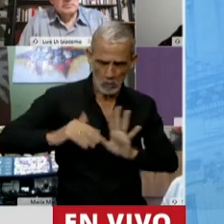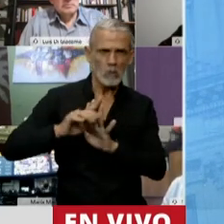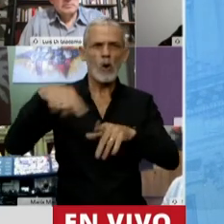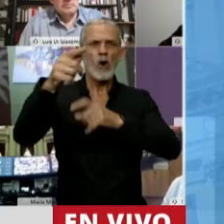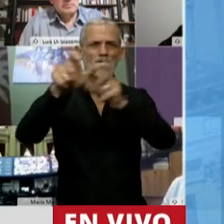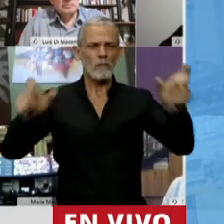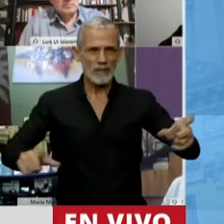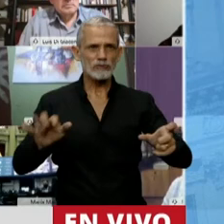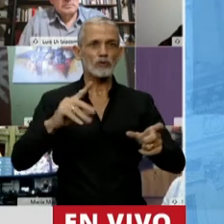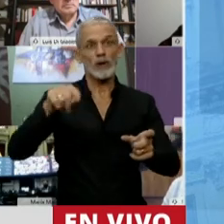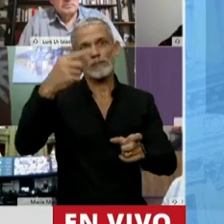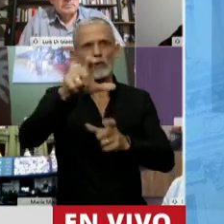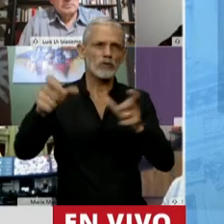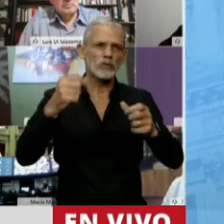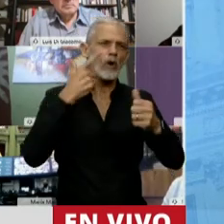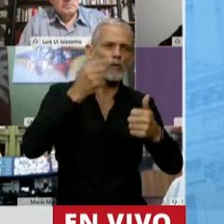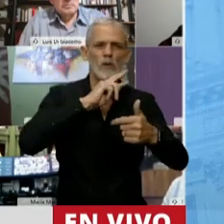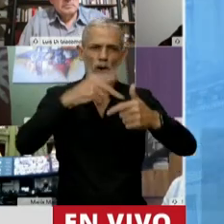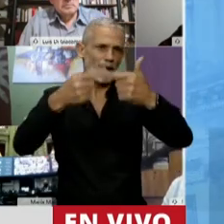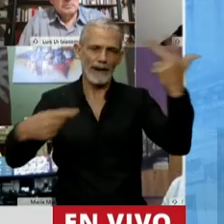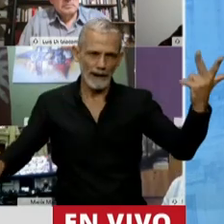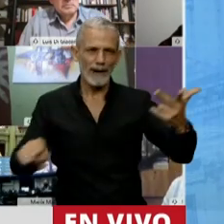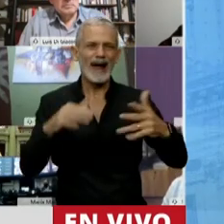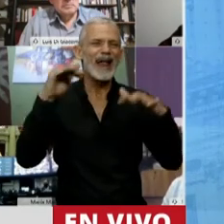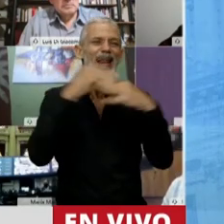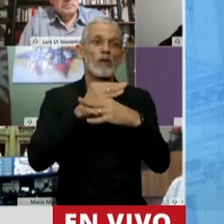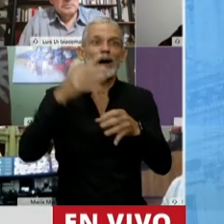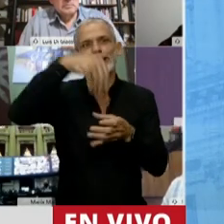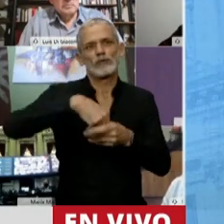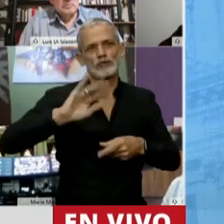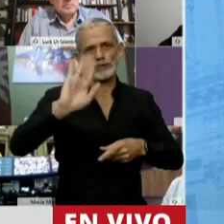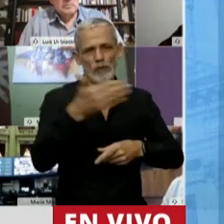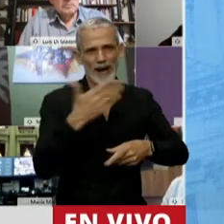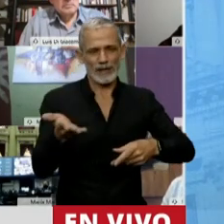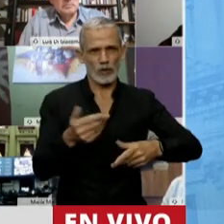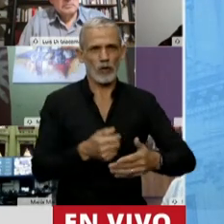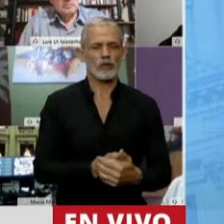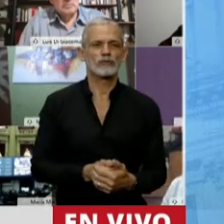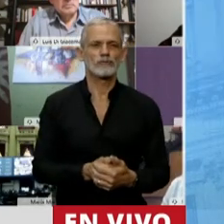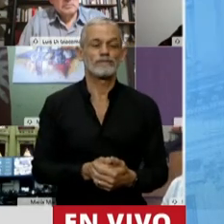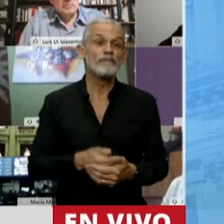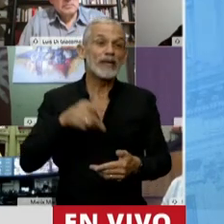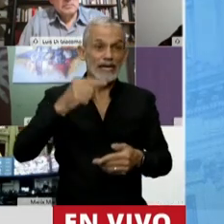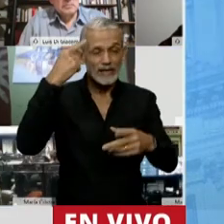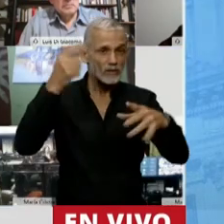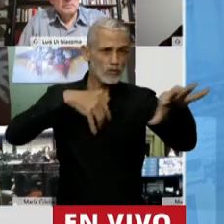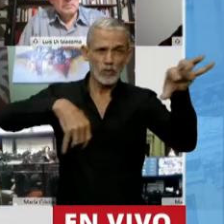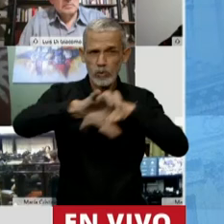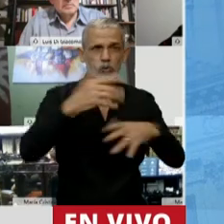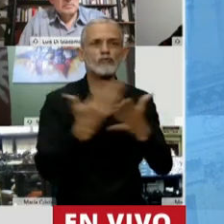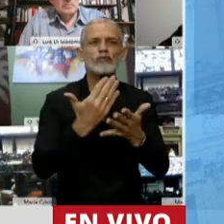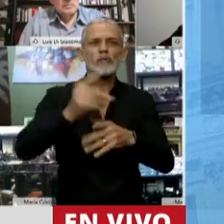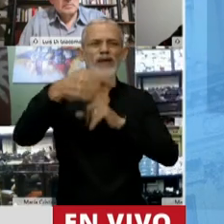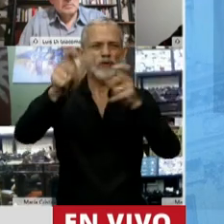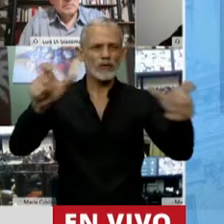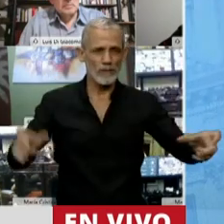por las otras, por les otres, ¿sí? Con el lenguaje ese inclusivo que tanto molesta a los antiderechos. La empatía por el sufrimiento ajeno,